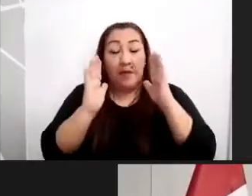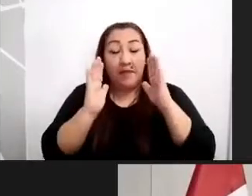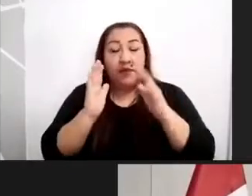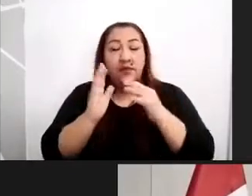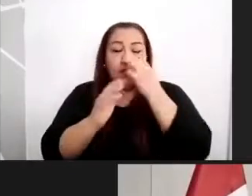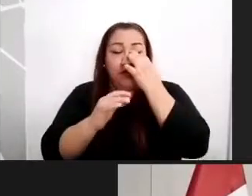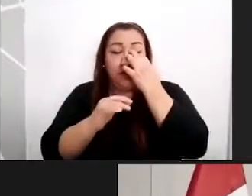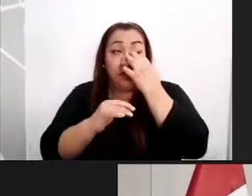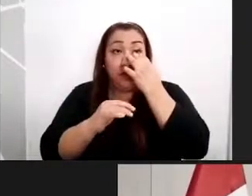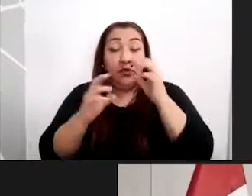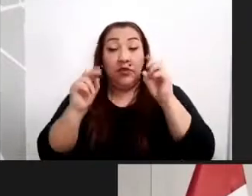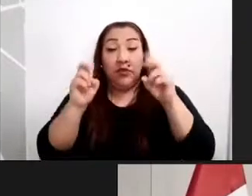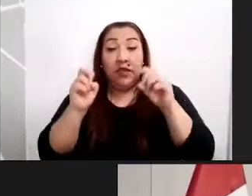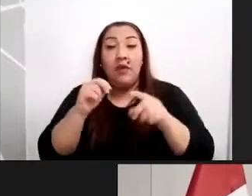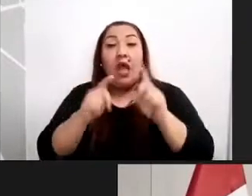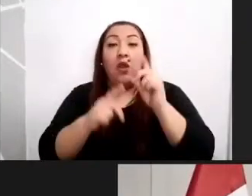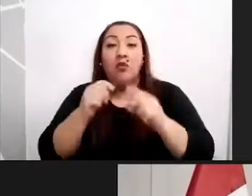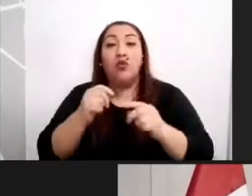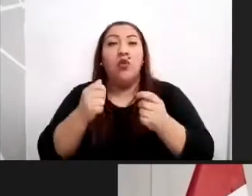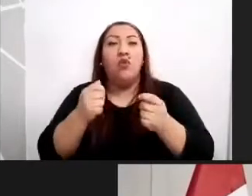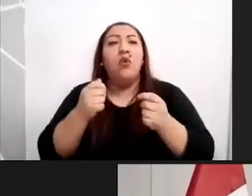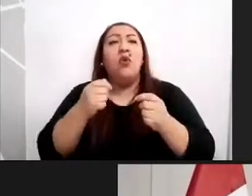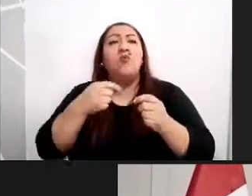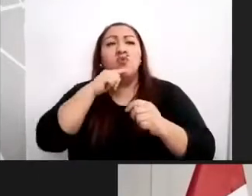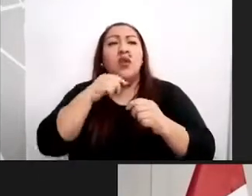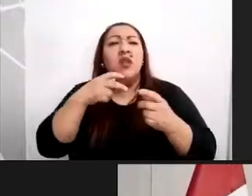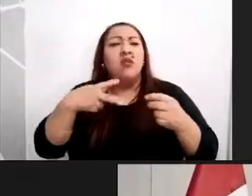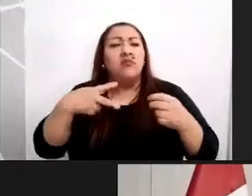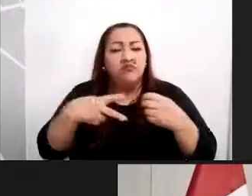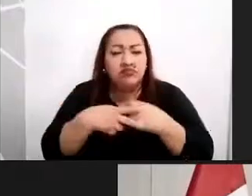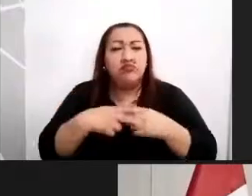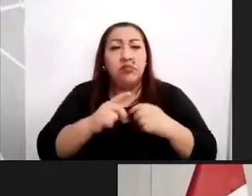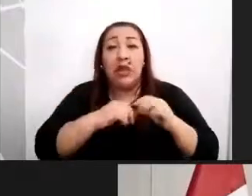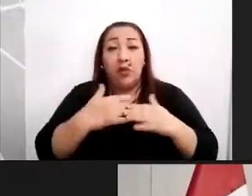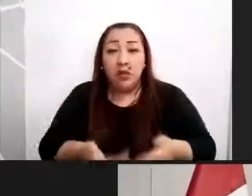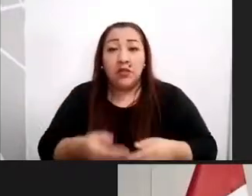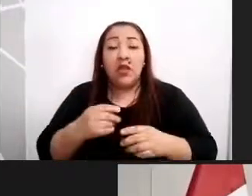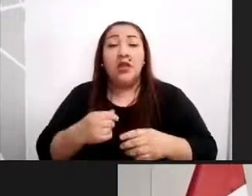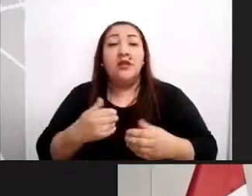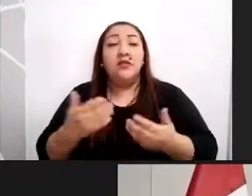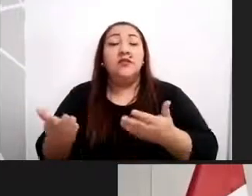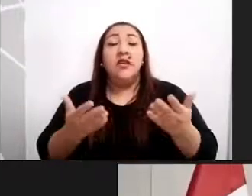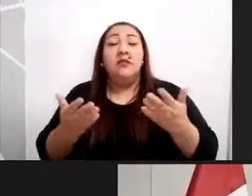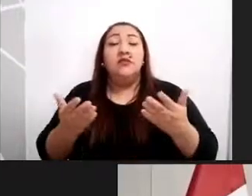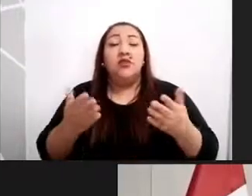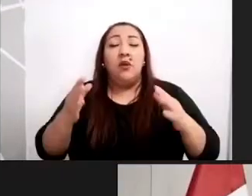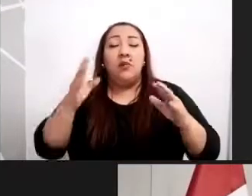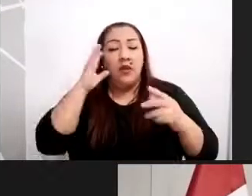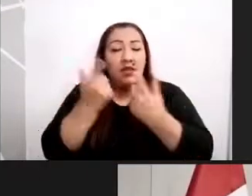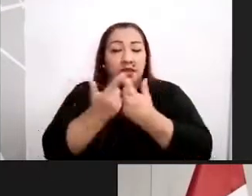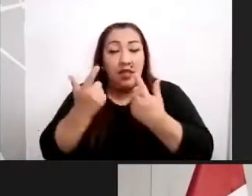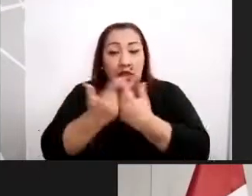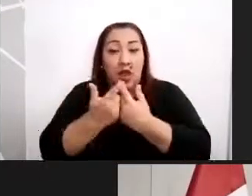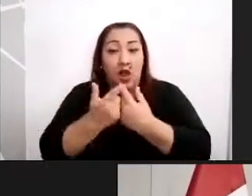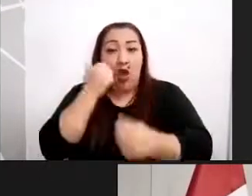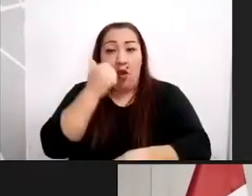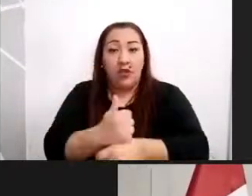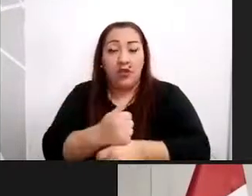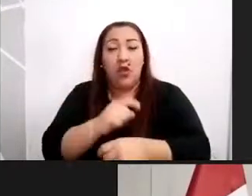¿no? Como las esterilizaciones forzadas, el servicio militar obligatorio, la educación intercultural bilingüe,